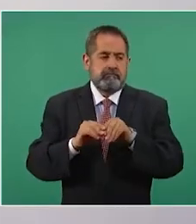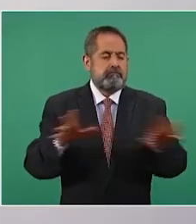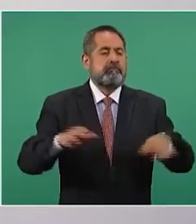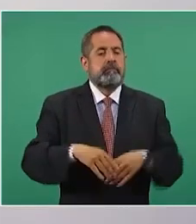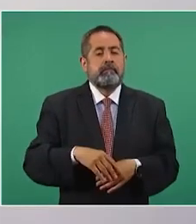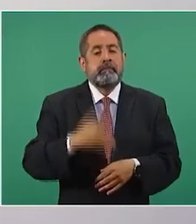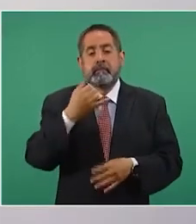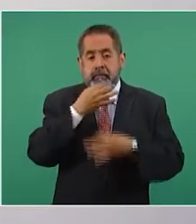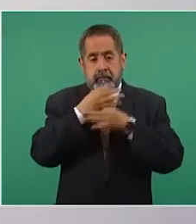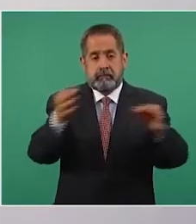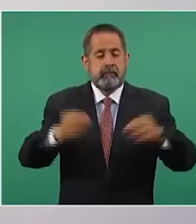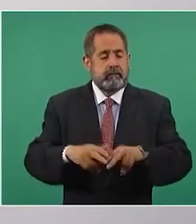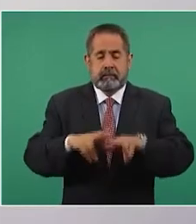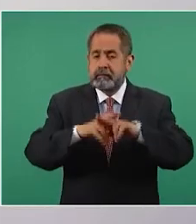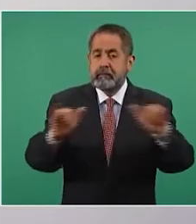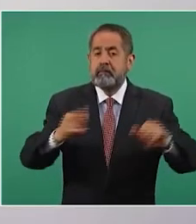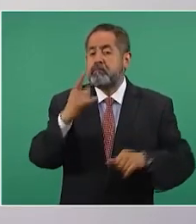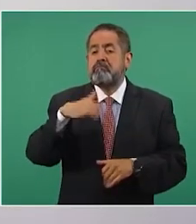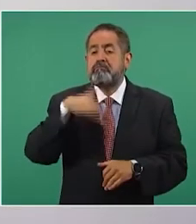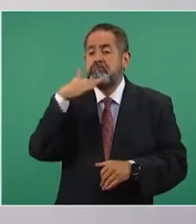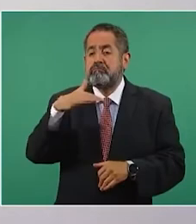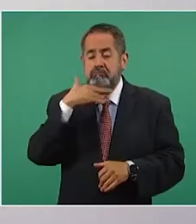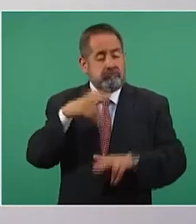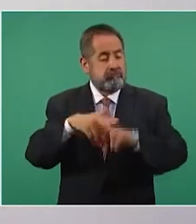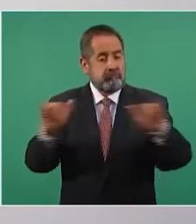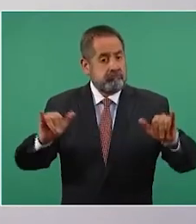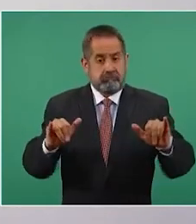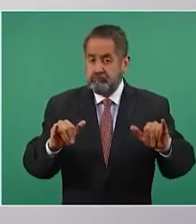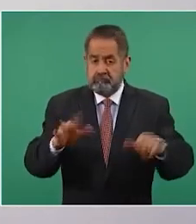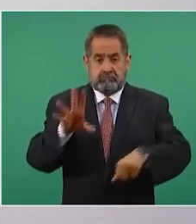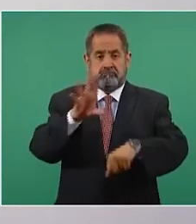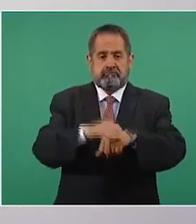a permitir ningún acto de corrupción.